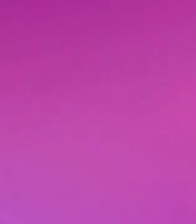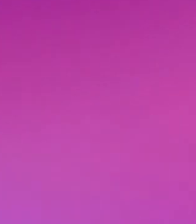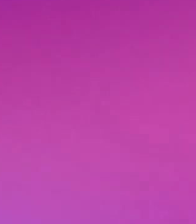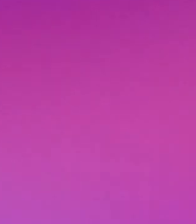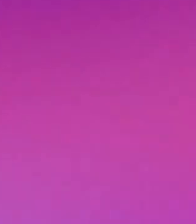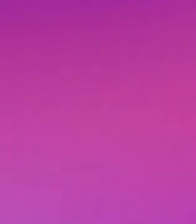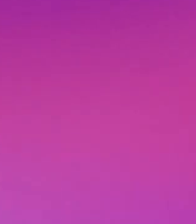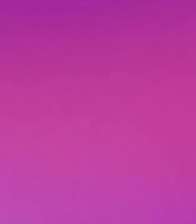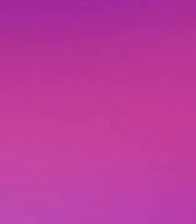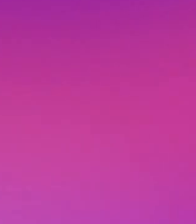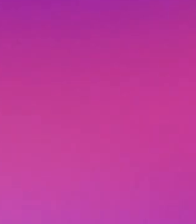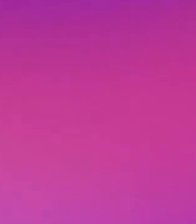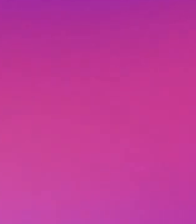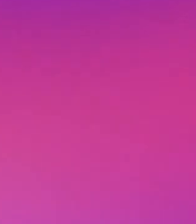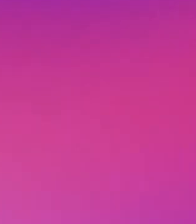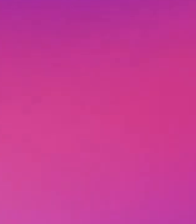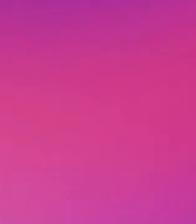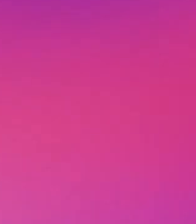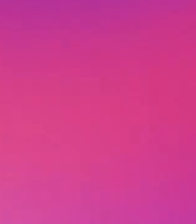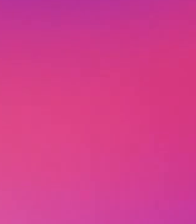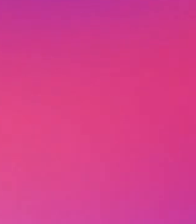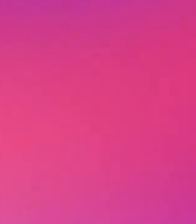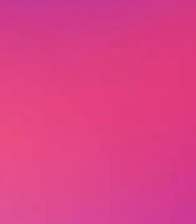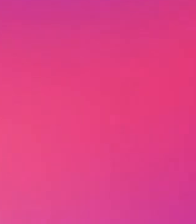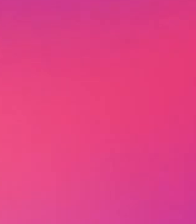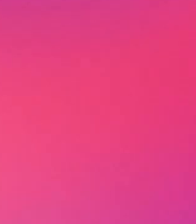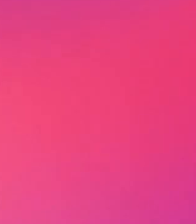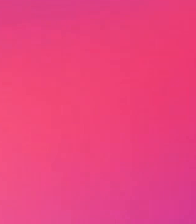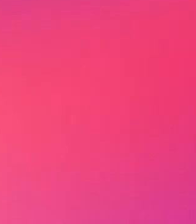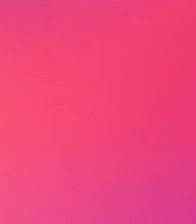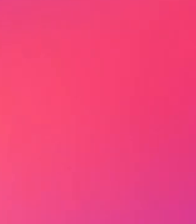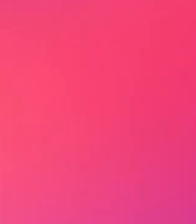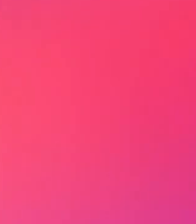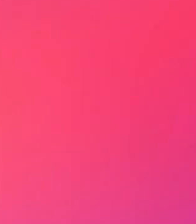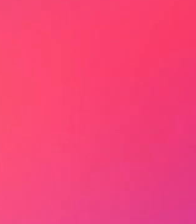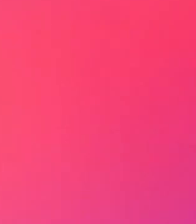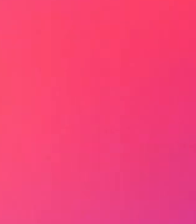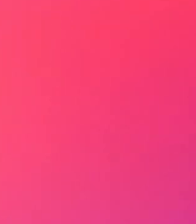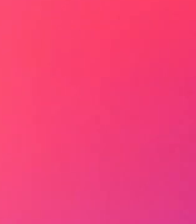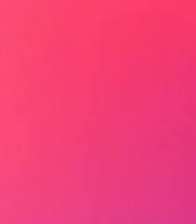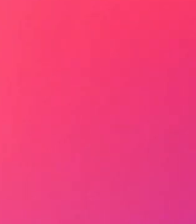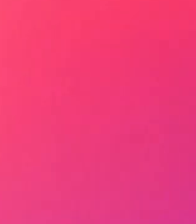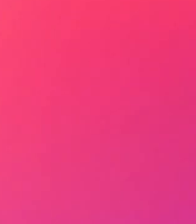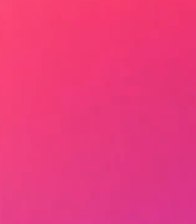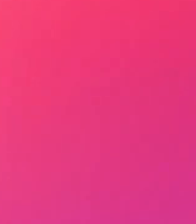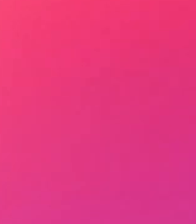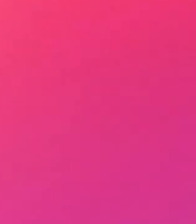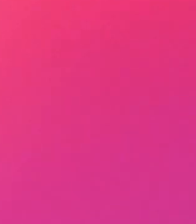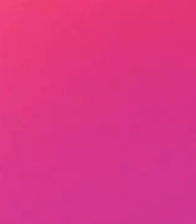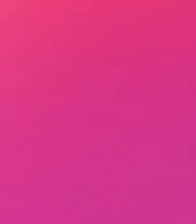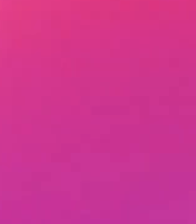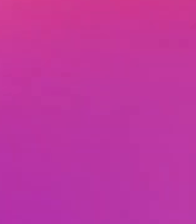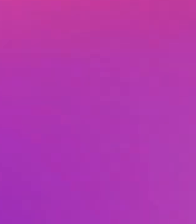teléfono para secundaria es el 55 36 01 71 23.